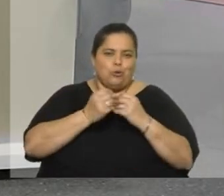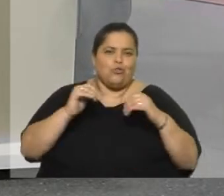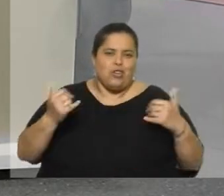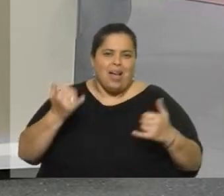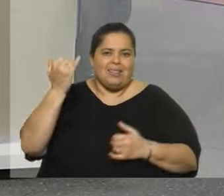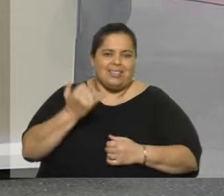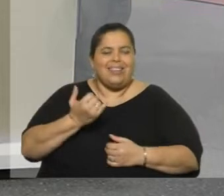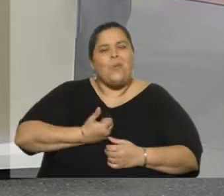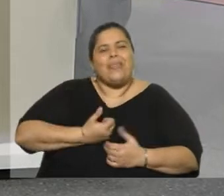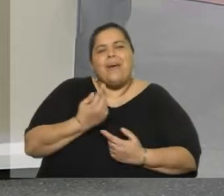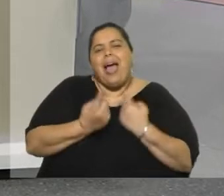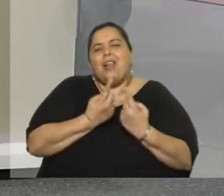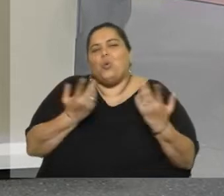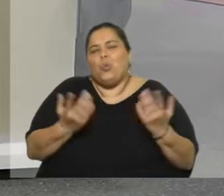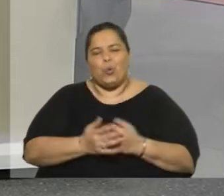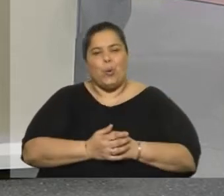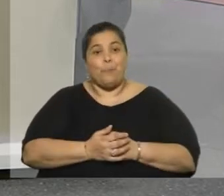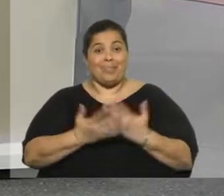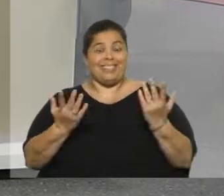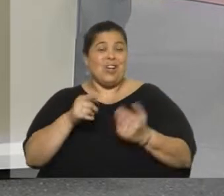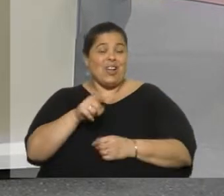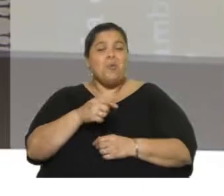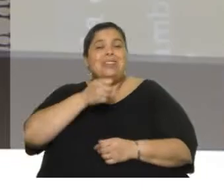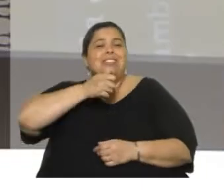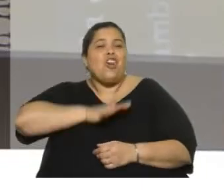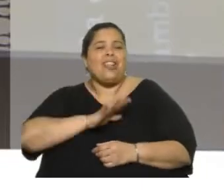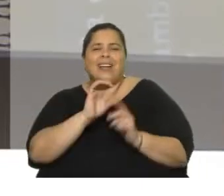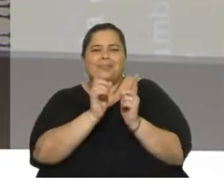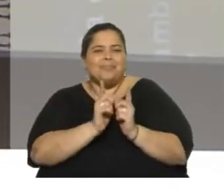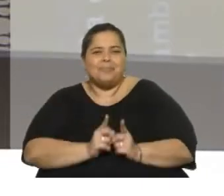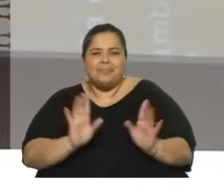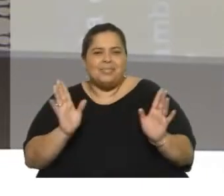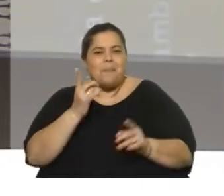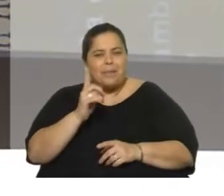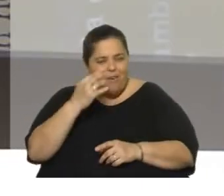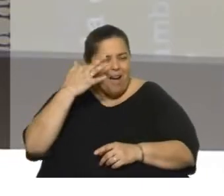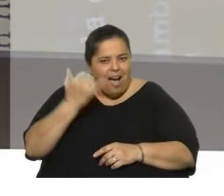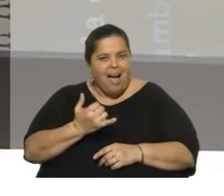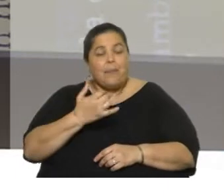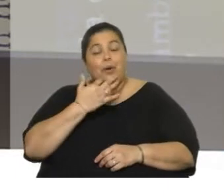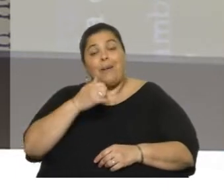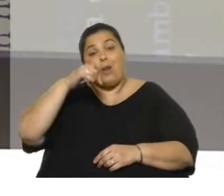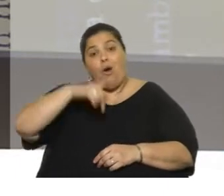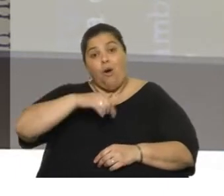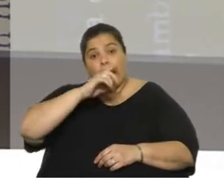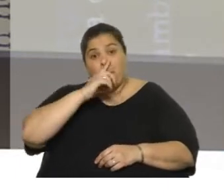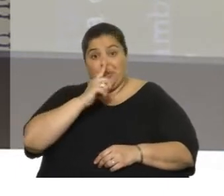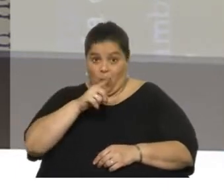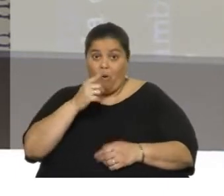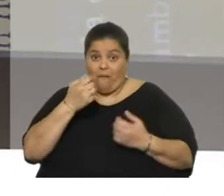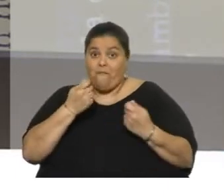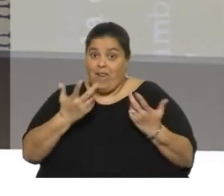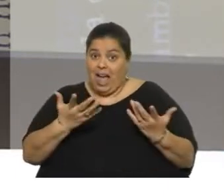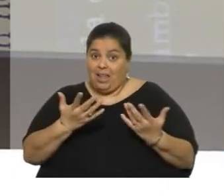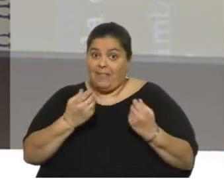alguno. Cuéntenos. A ver, son las historias mínimas que yo digo siempre, ¿no? Sí, sí. Hoy estuvimos... Ojo, que valen esas, ¿eh?